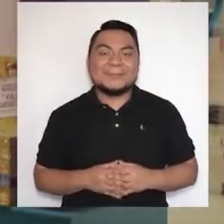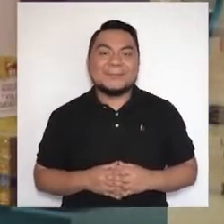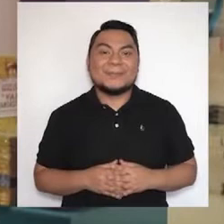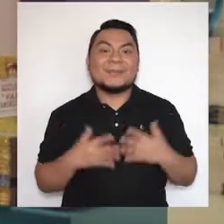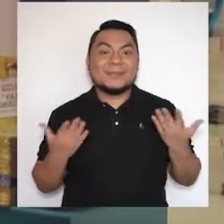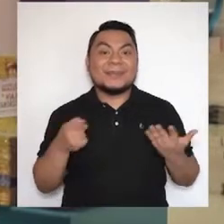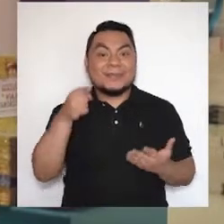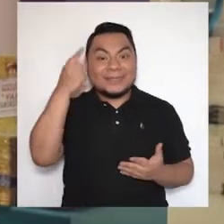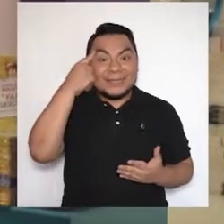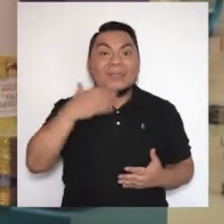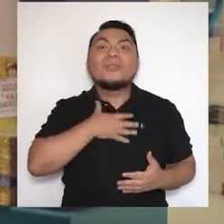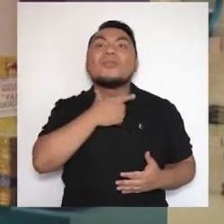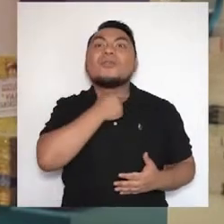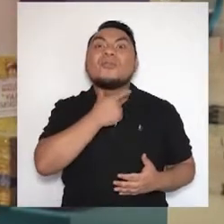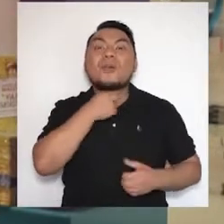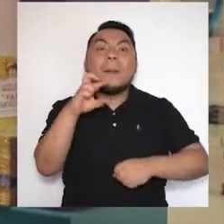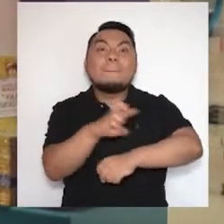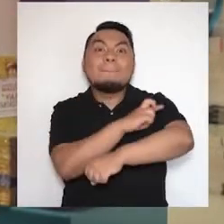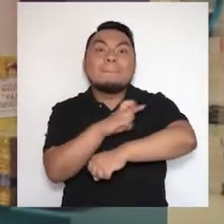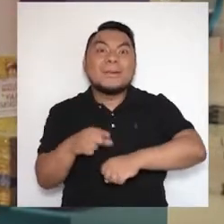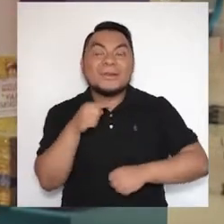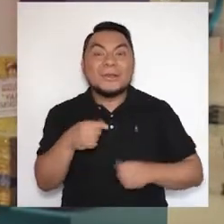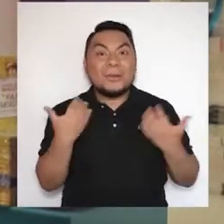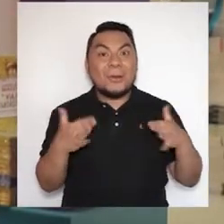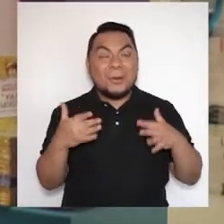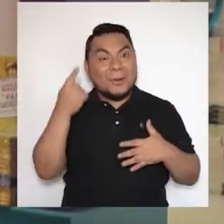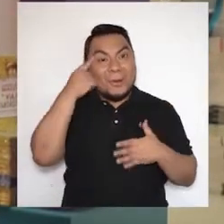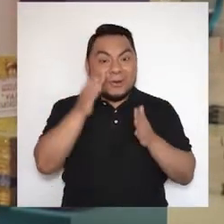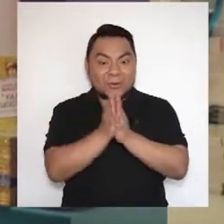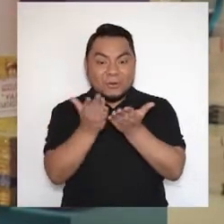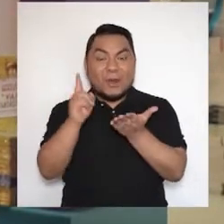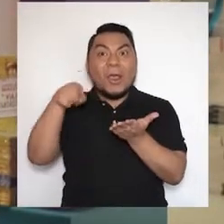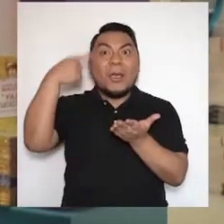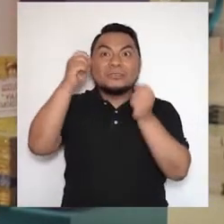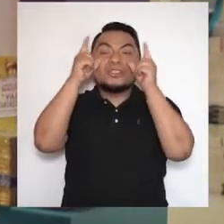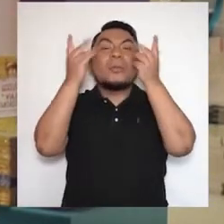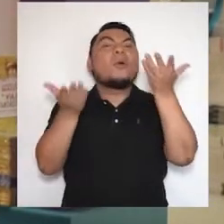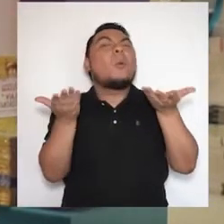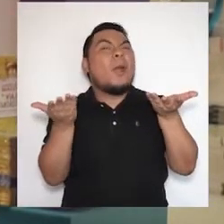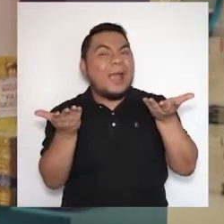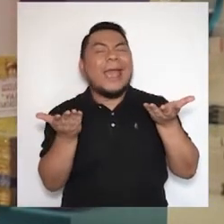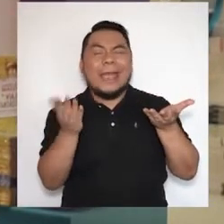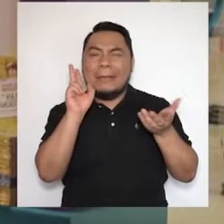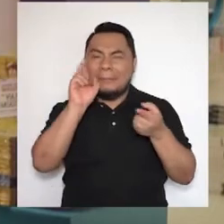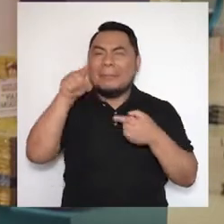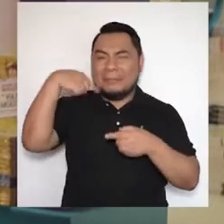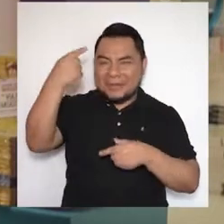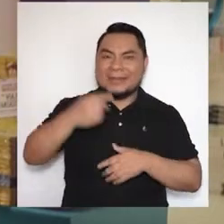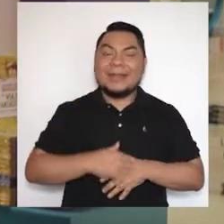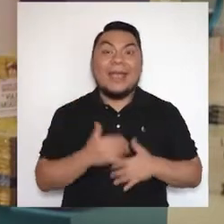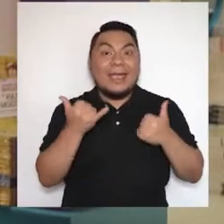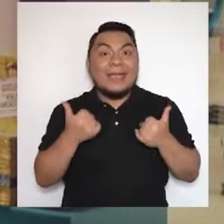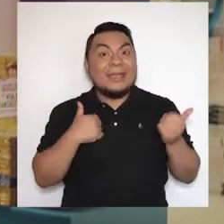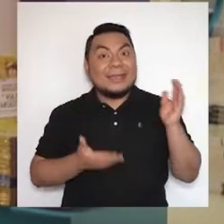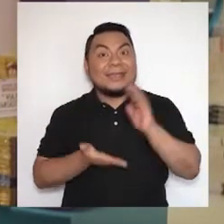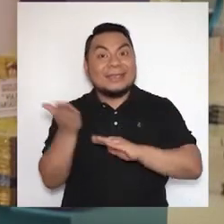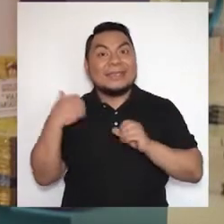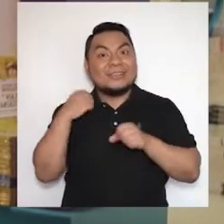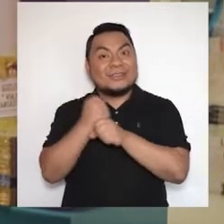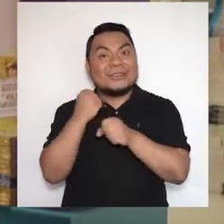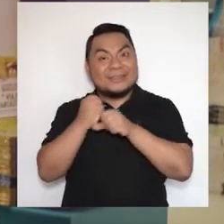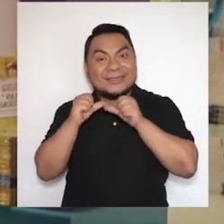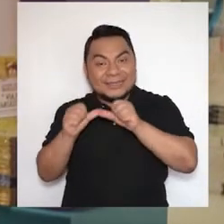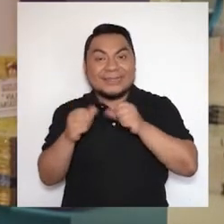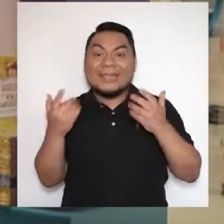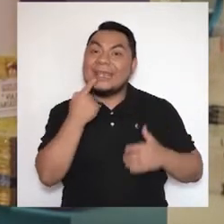Me han gustado los poemas. ¿Qué sorpresas nos traerán los libros la próxima vez? Ya lo veremos. Ahora me voy a seguir trabajando.